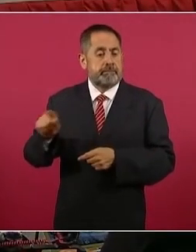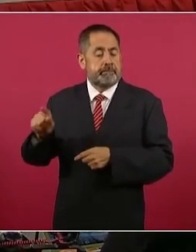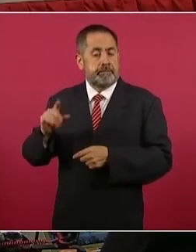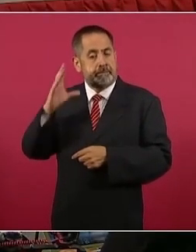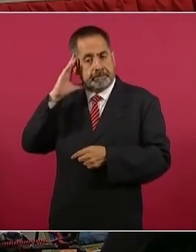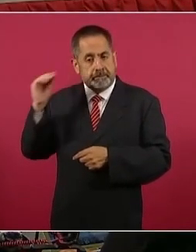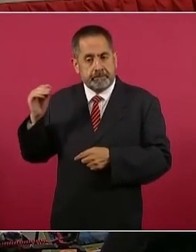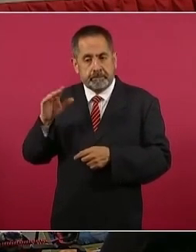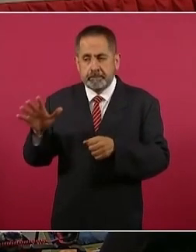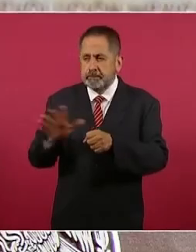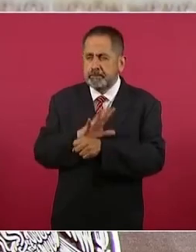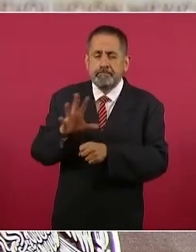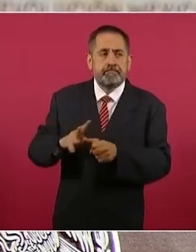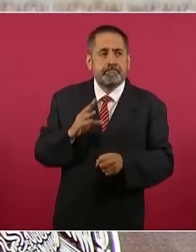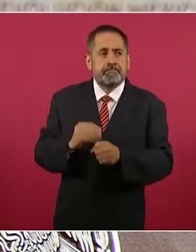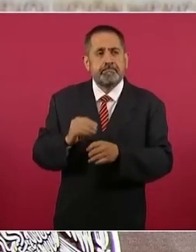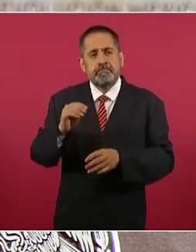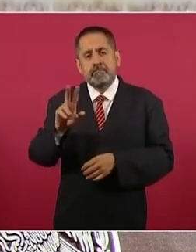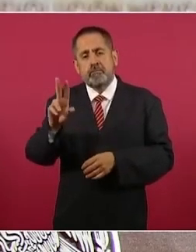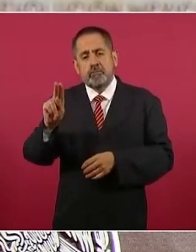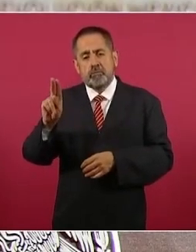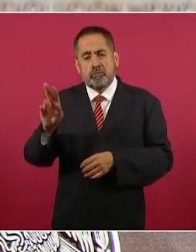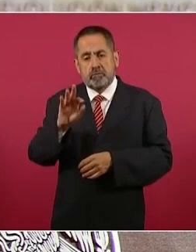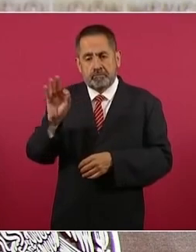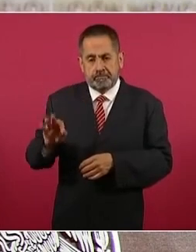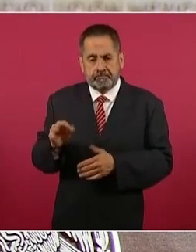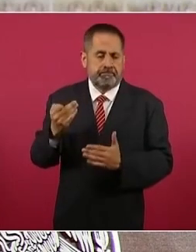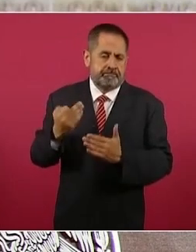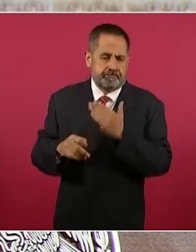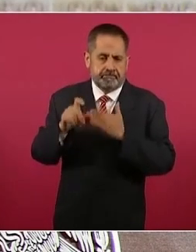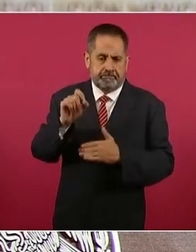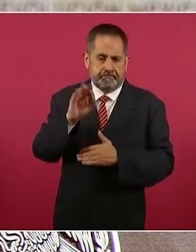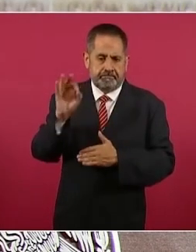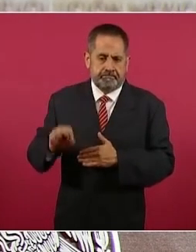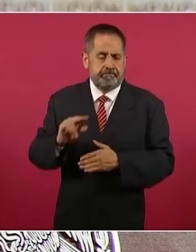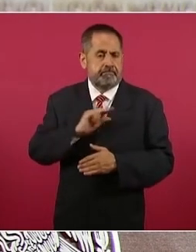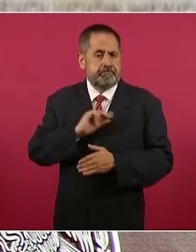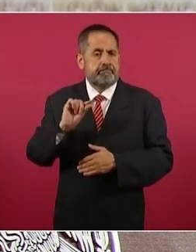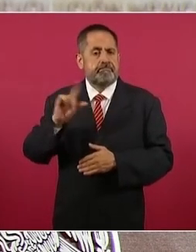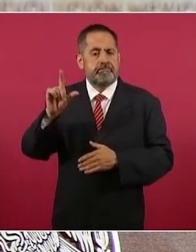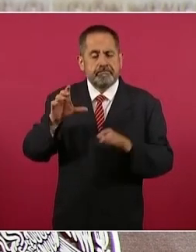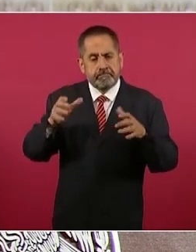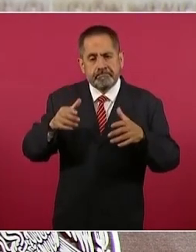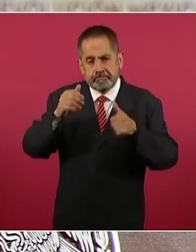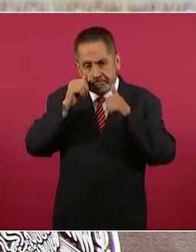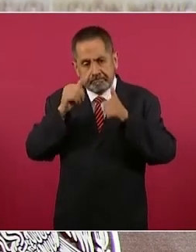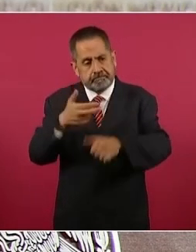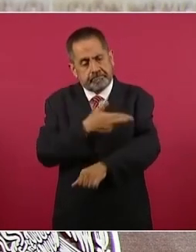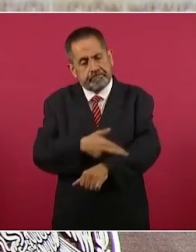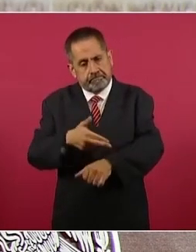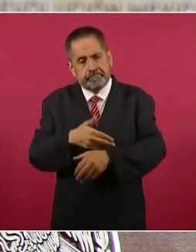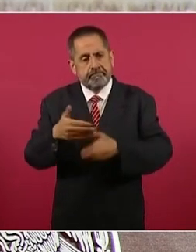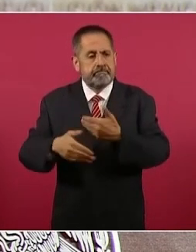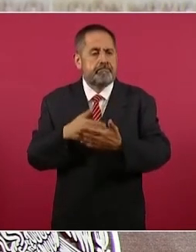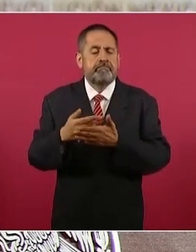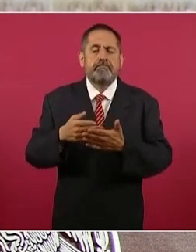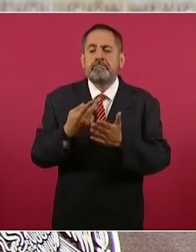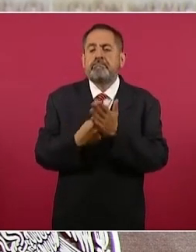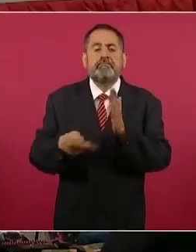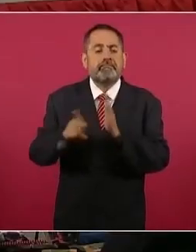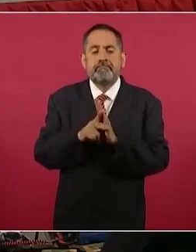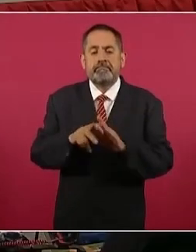colima con una cobertura del 80 por ciento de médicos especialistas y en proceso de basificación